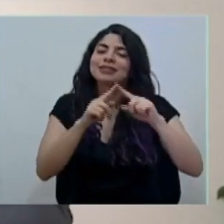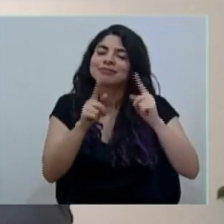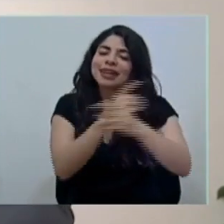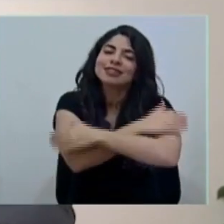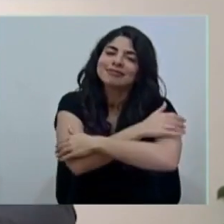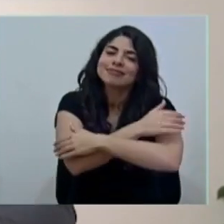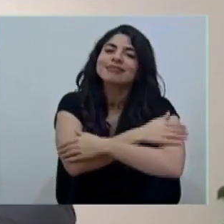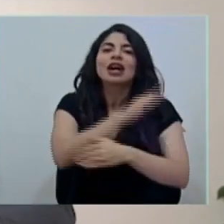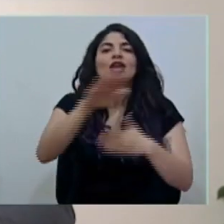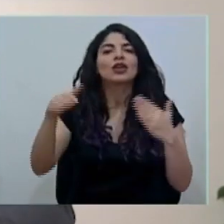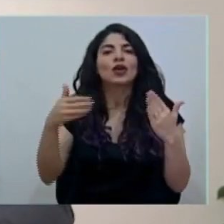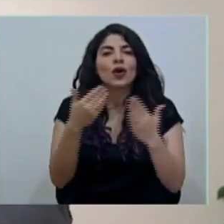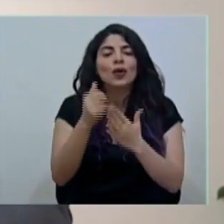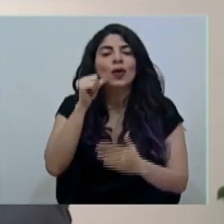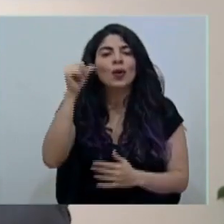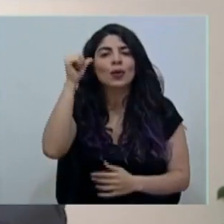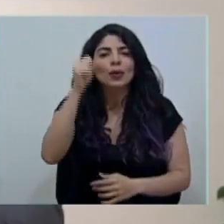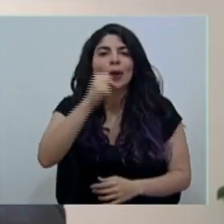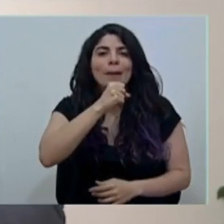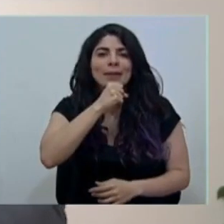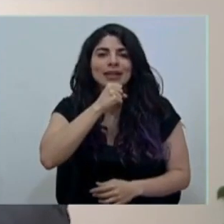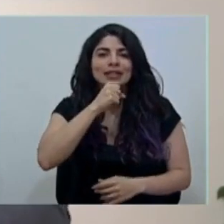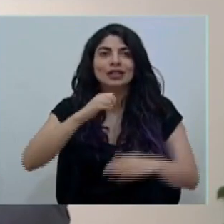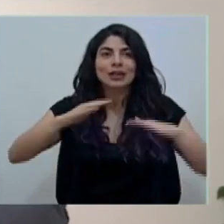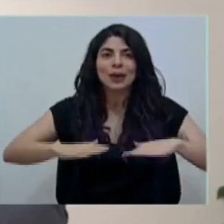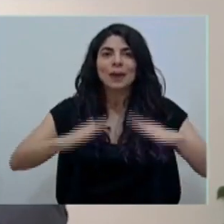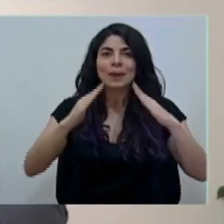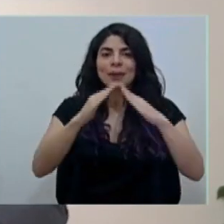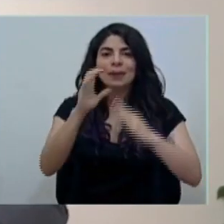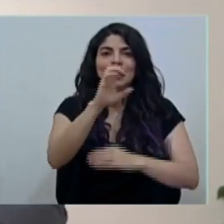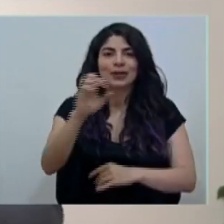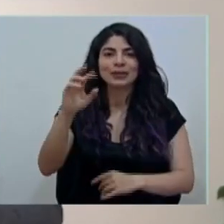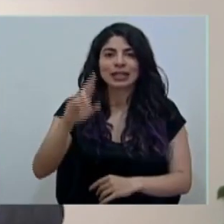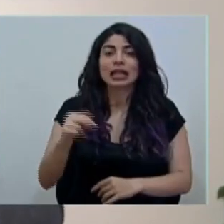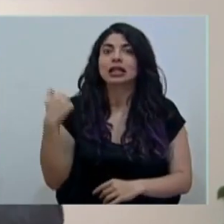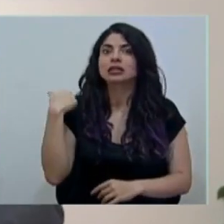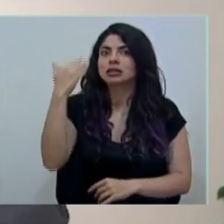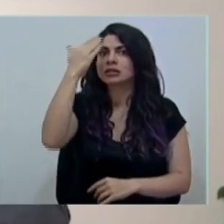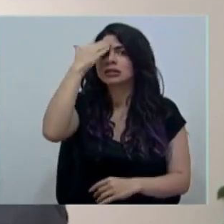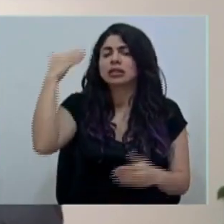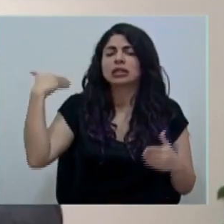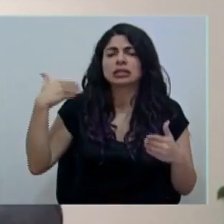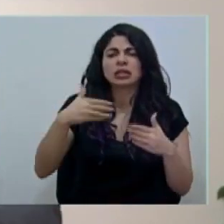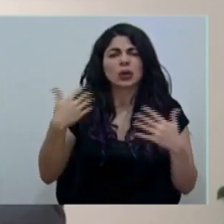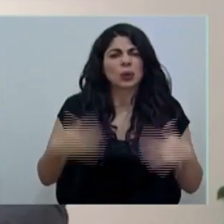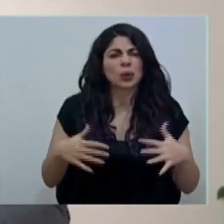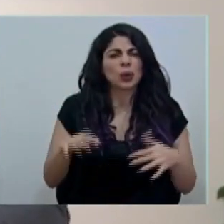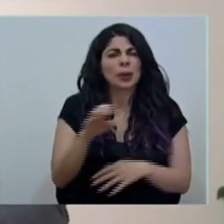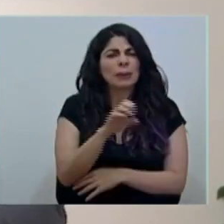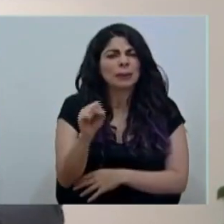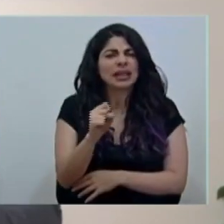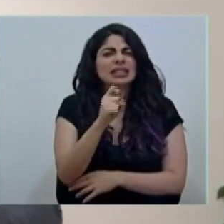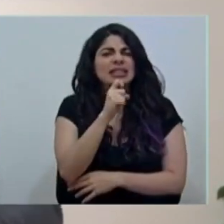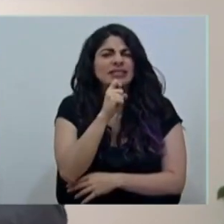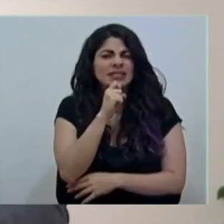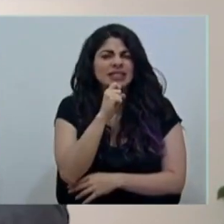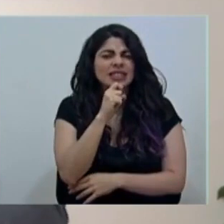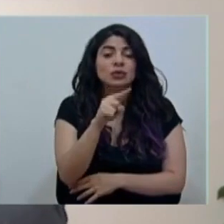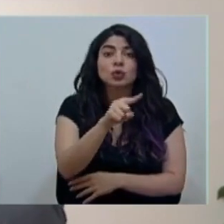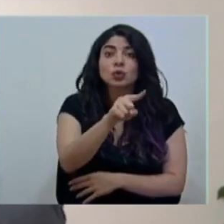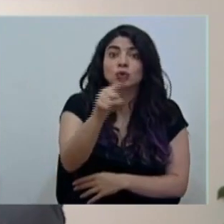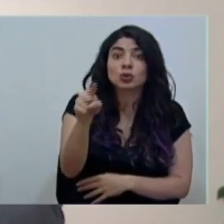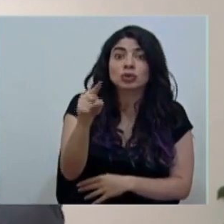todos nuestros adultos mayores de Costa Rica. Sé que llevamos meses difíciles en los que ustedes,